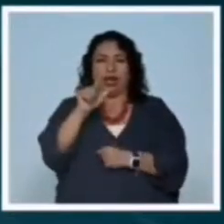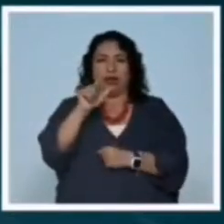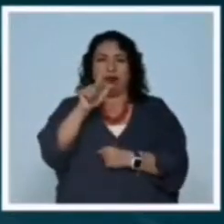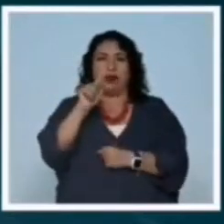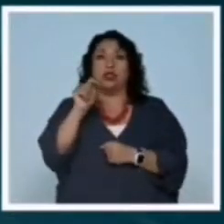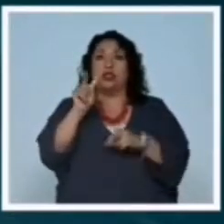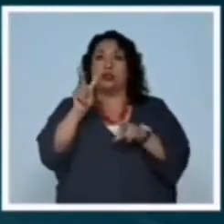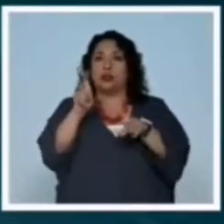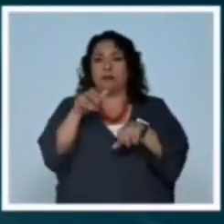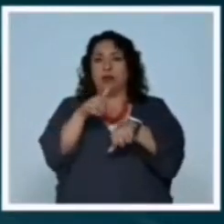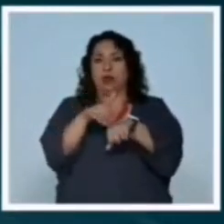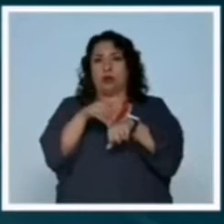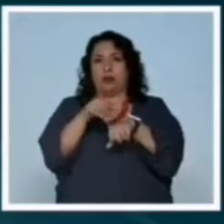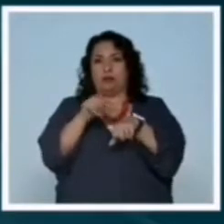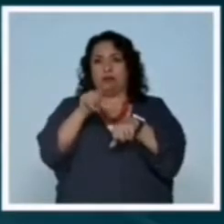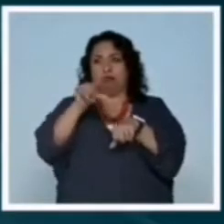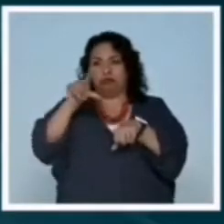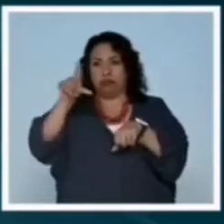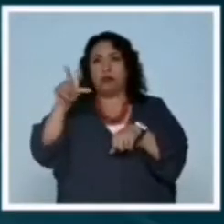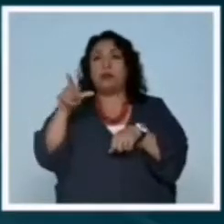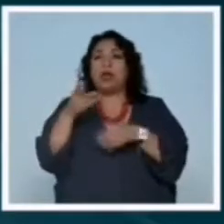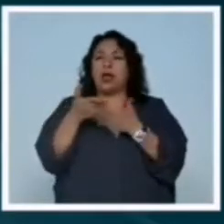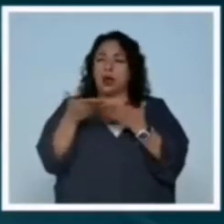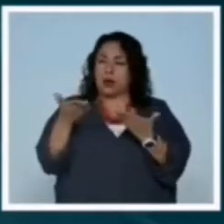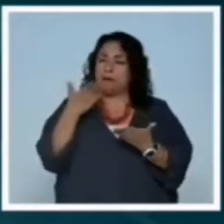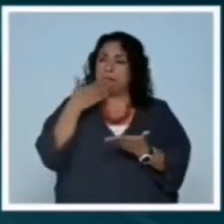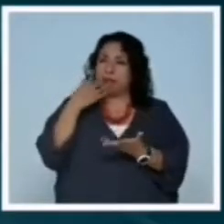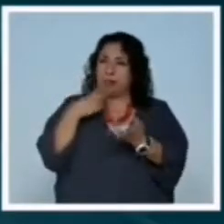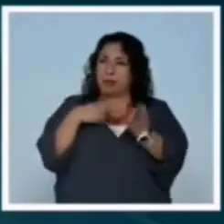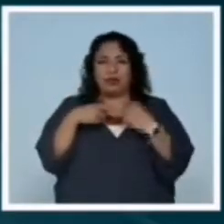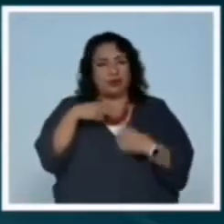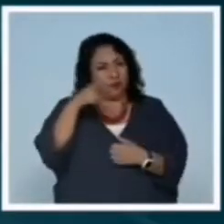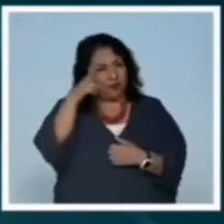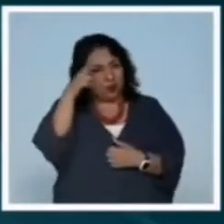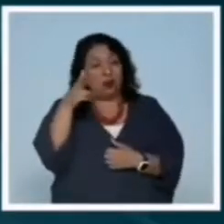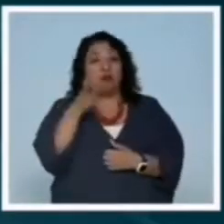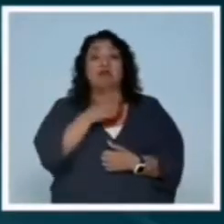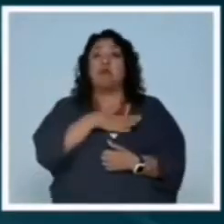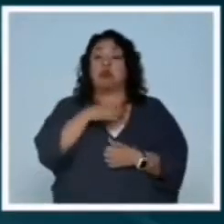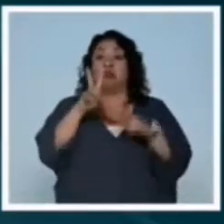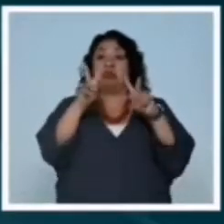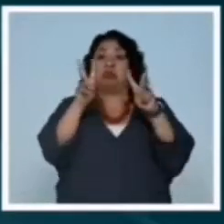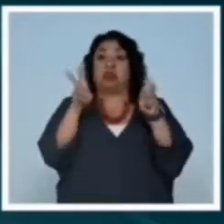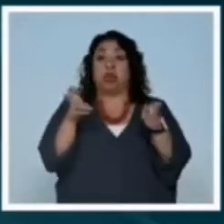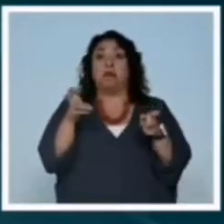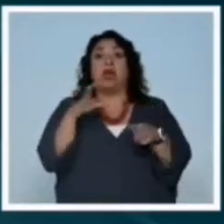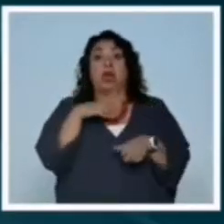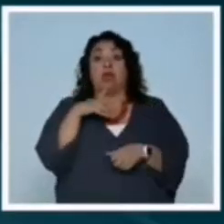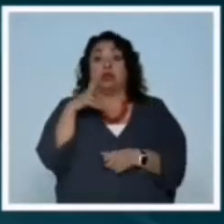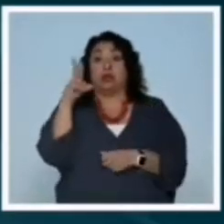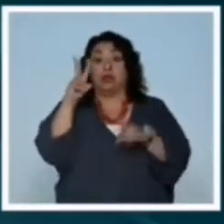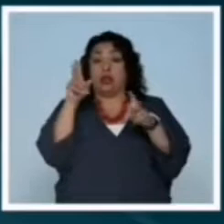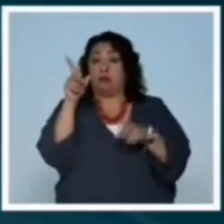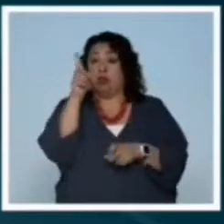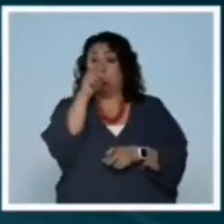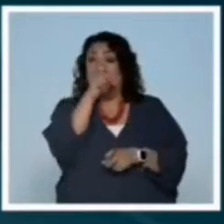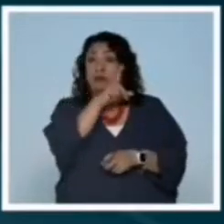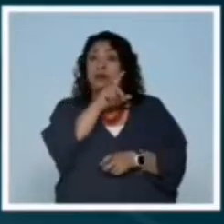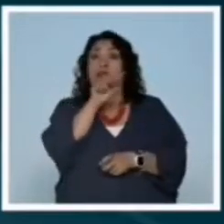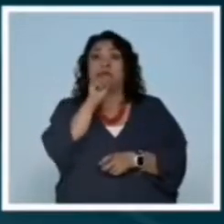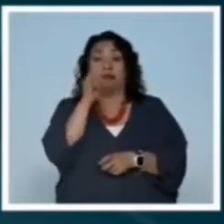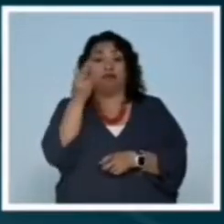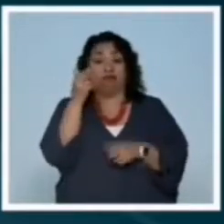lara de cifras por lo pronto bienvenido primero este tema para temas de tocar